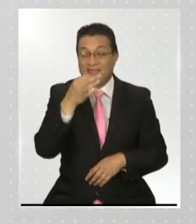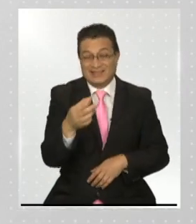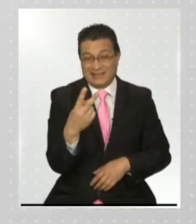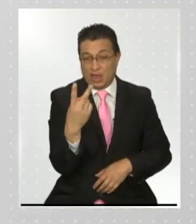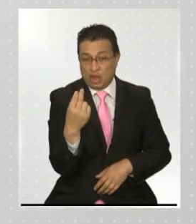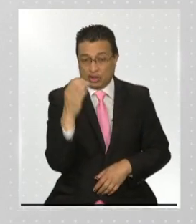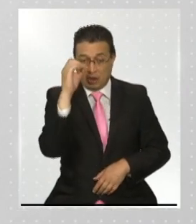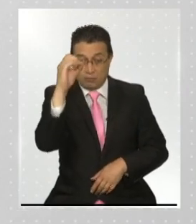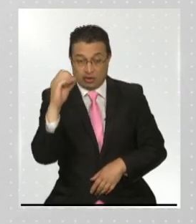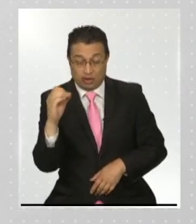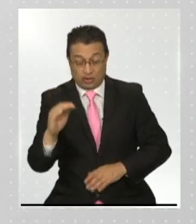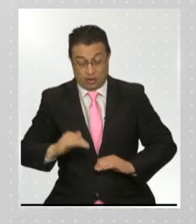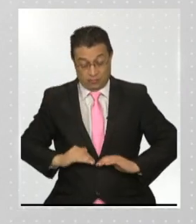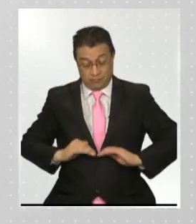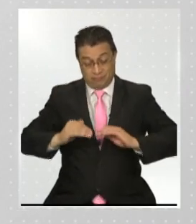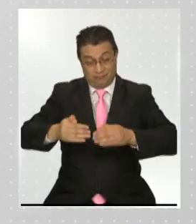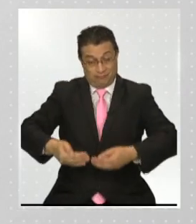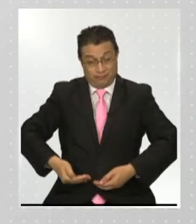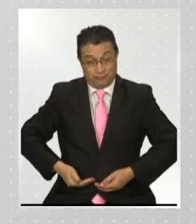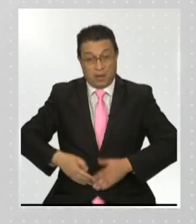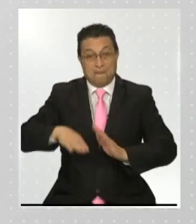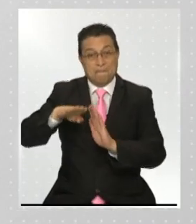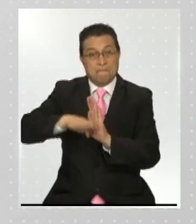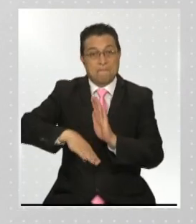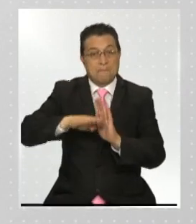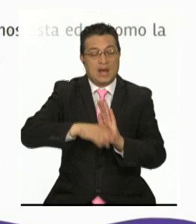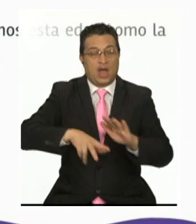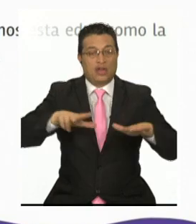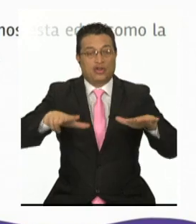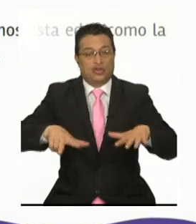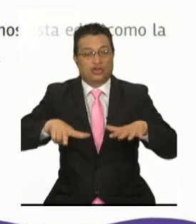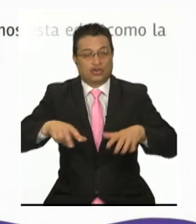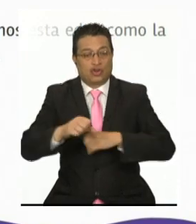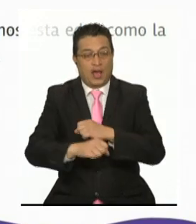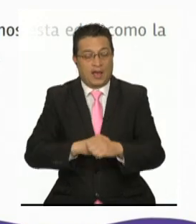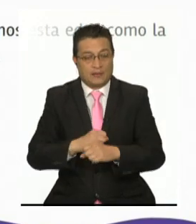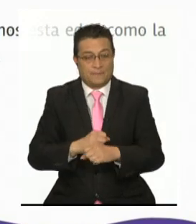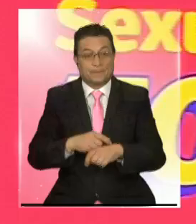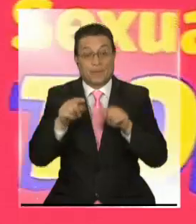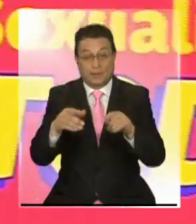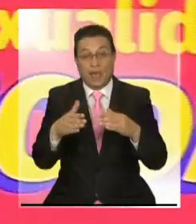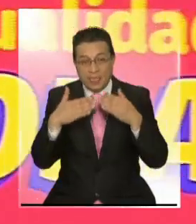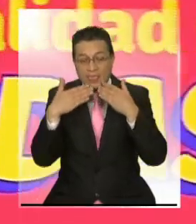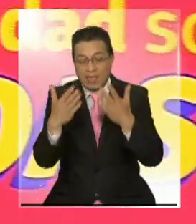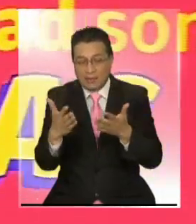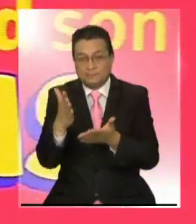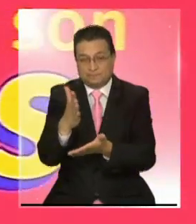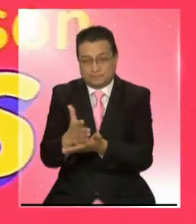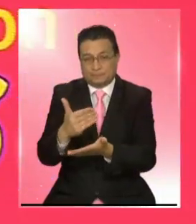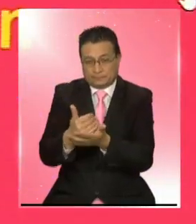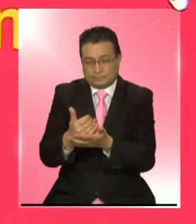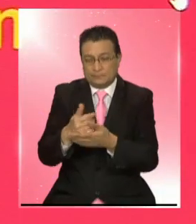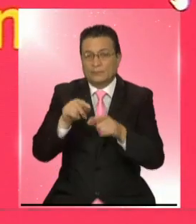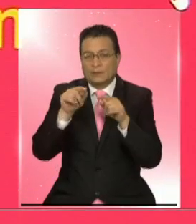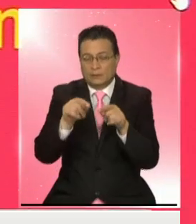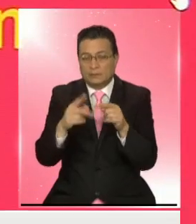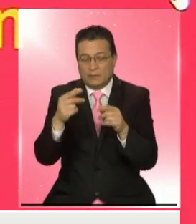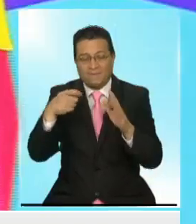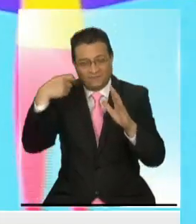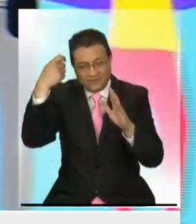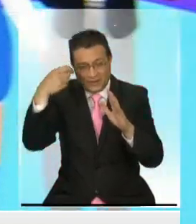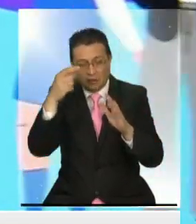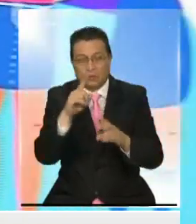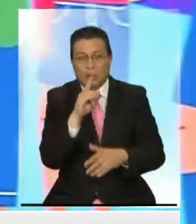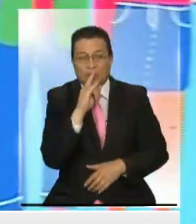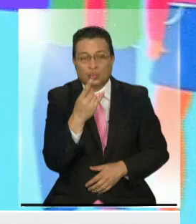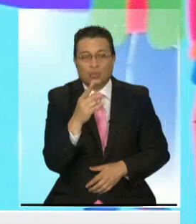de las embarazadas en chile son menores de 18 años esta plataforma entregará estrategias pedagógicas a través de vídeos tutoriales